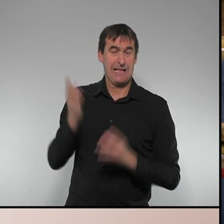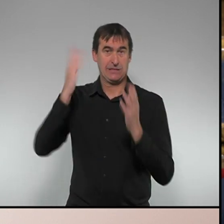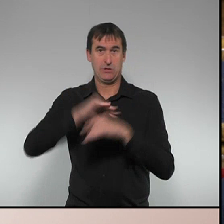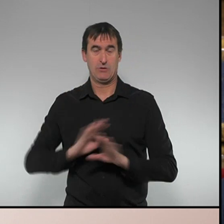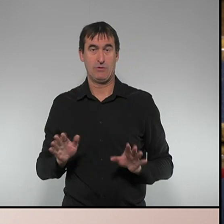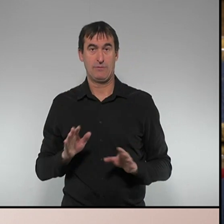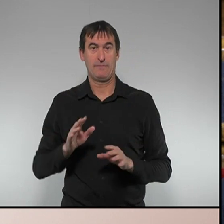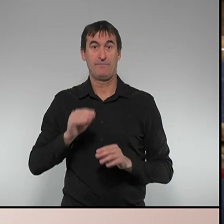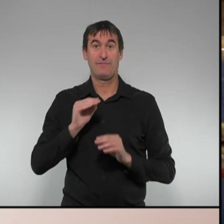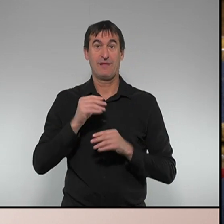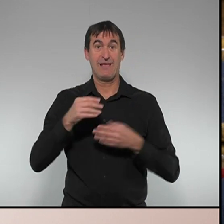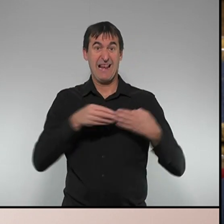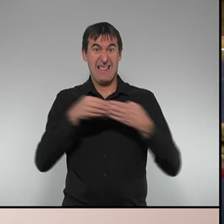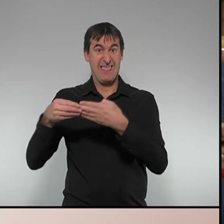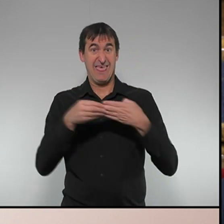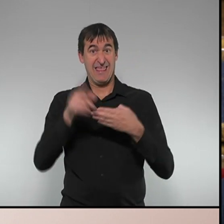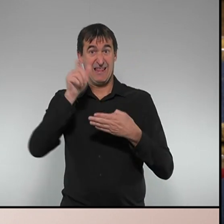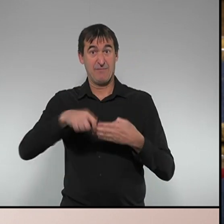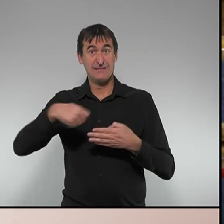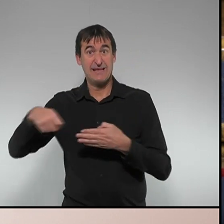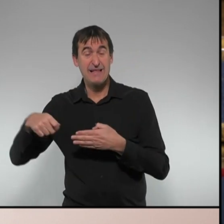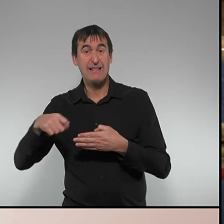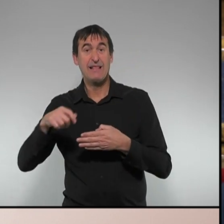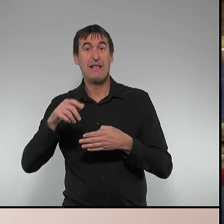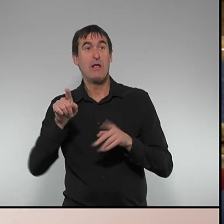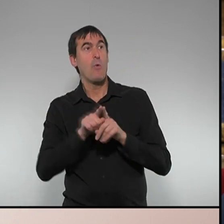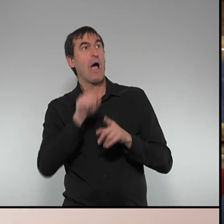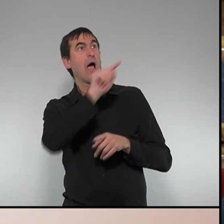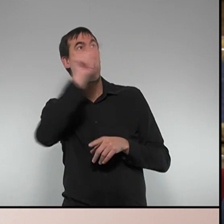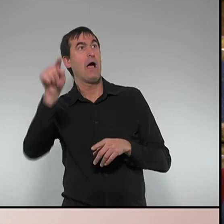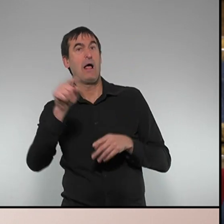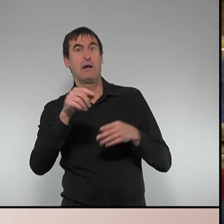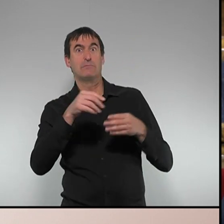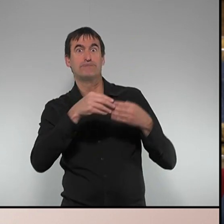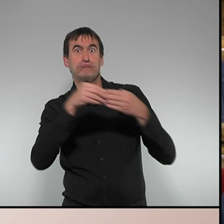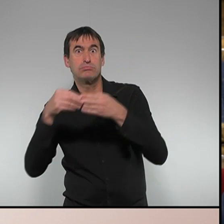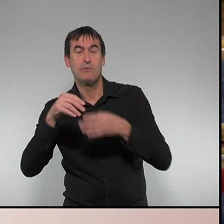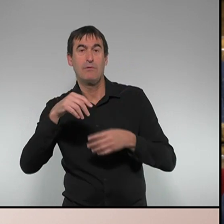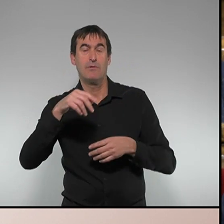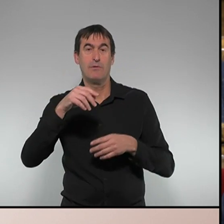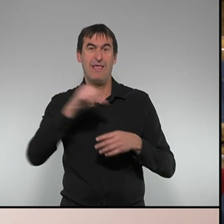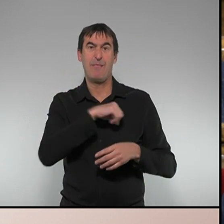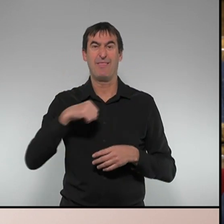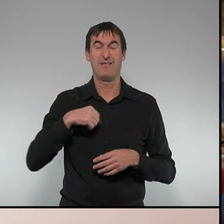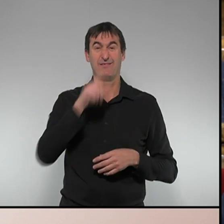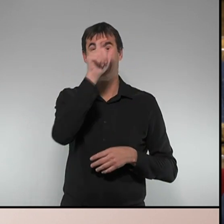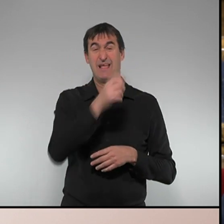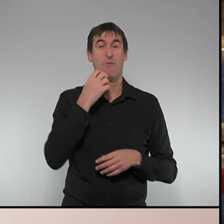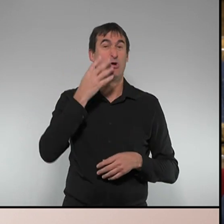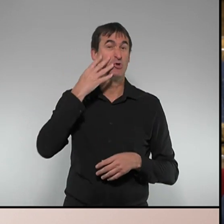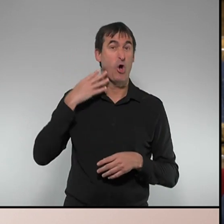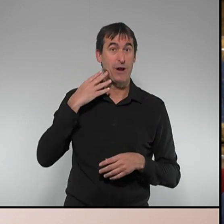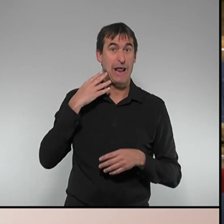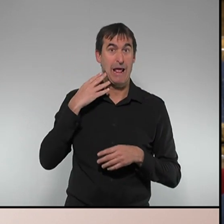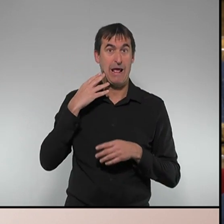veces incluso someten sus liderazgos a la vigilancia de otros santones del independentismo. Eso es lo que hizo Torra, sometido a la sombra de Puigdemont, y